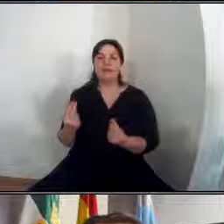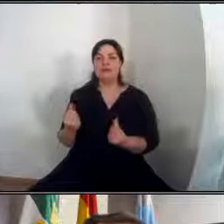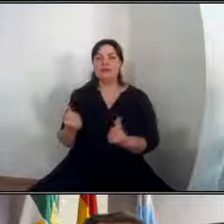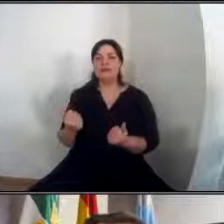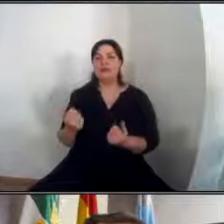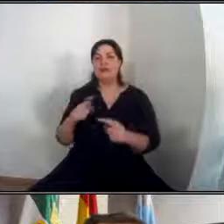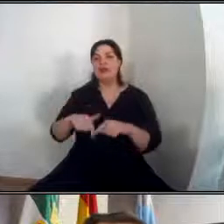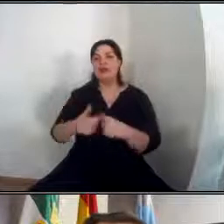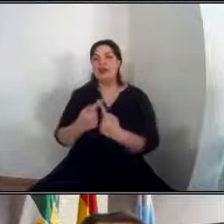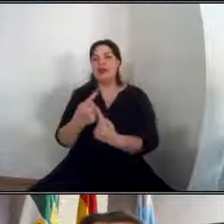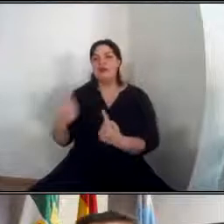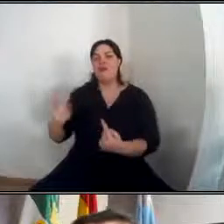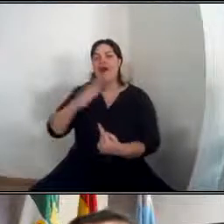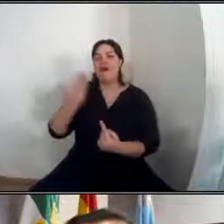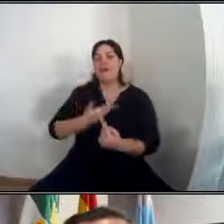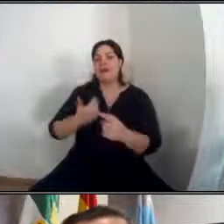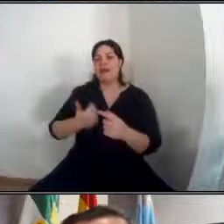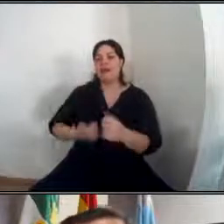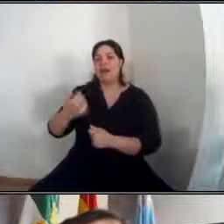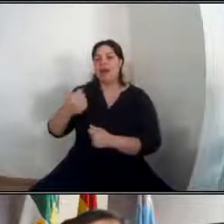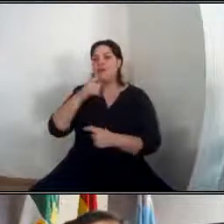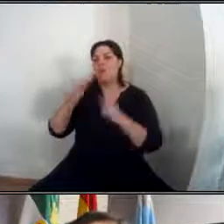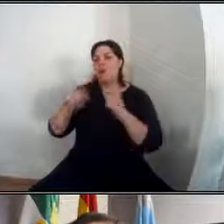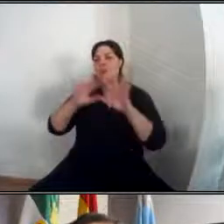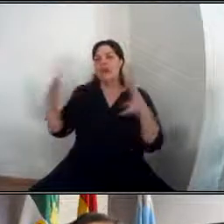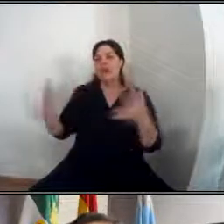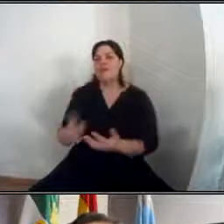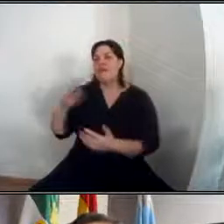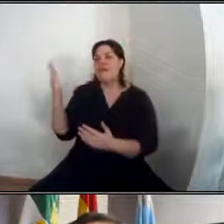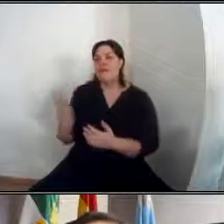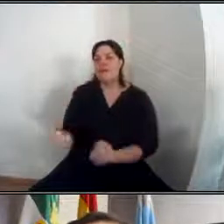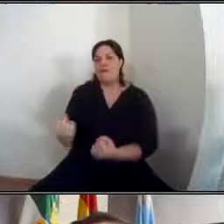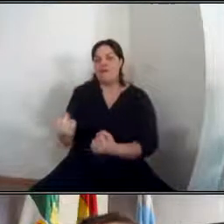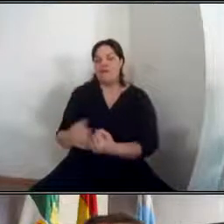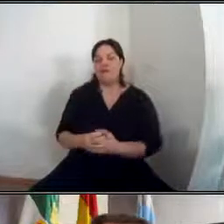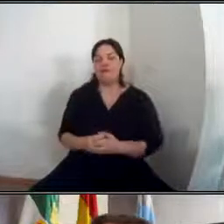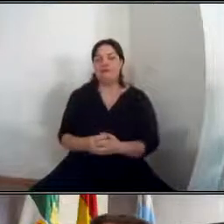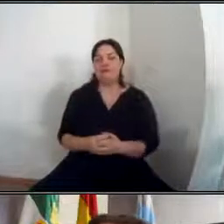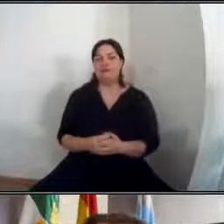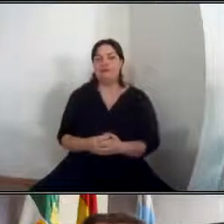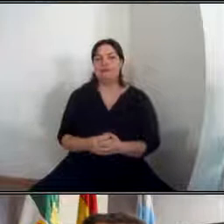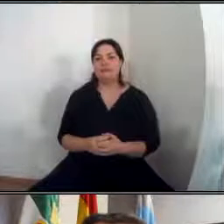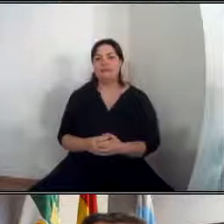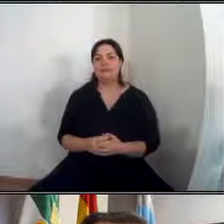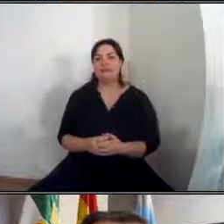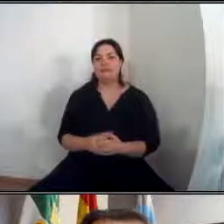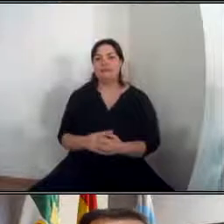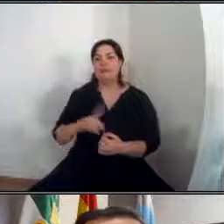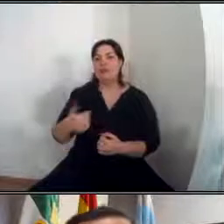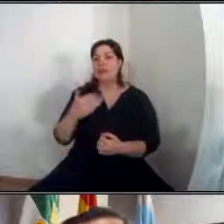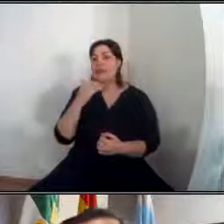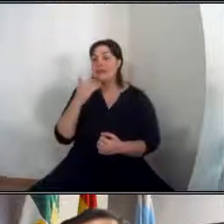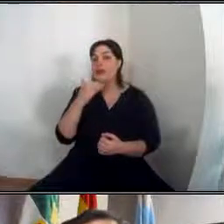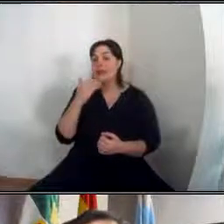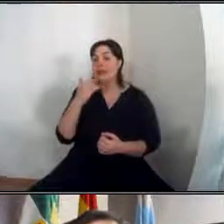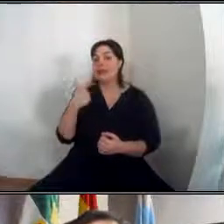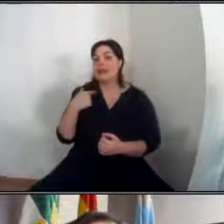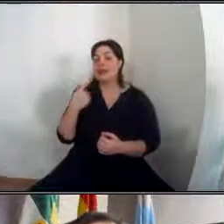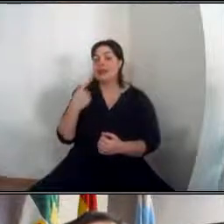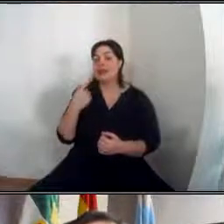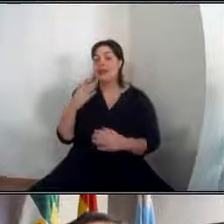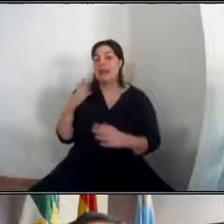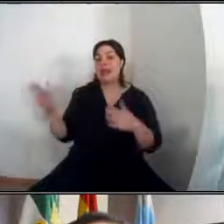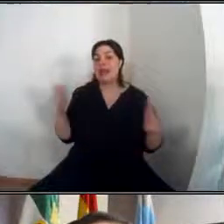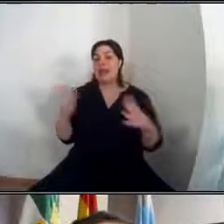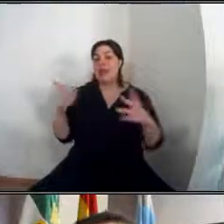dureza lo que ha representado esta pandemia. Estamos a punto de cumplir 3 meses desde el inicio del estado de